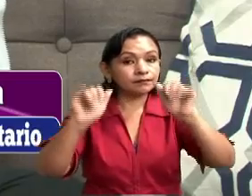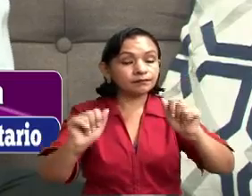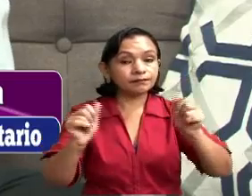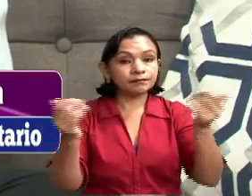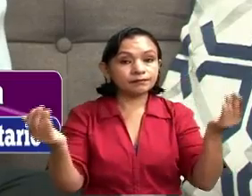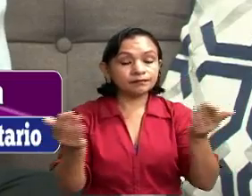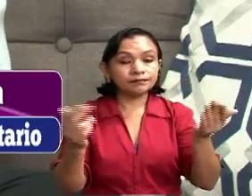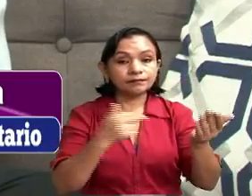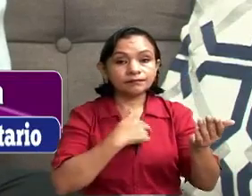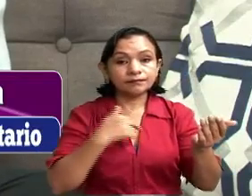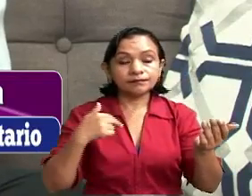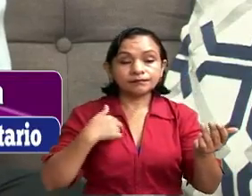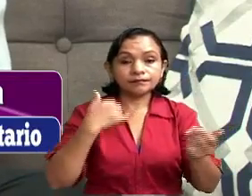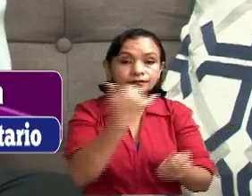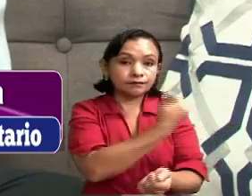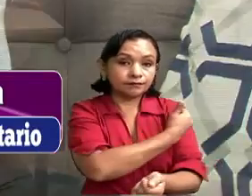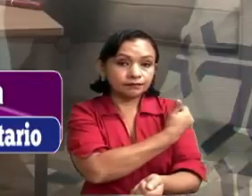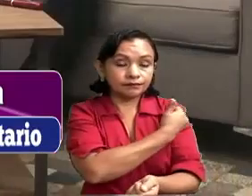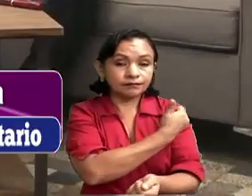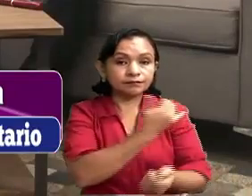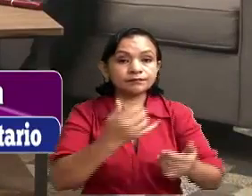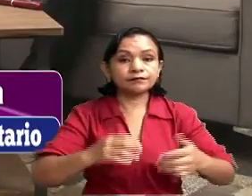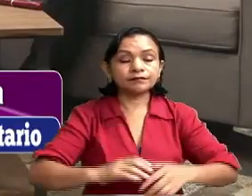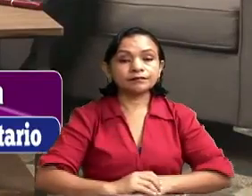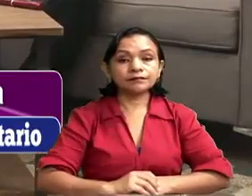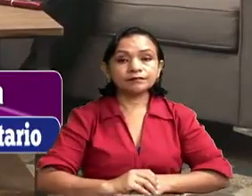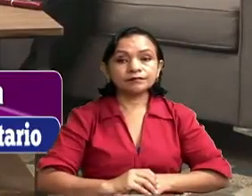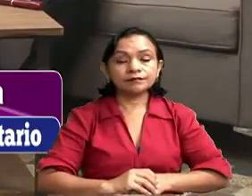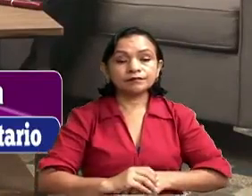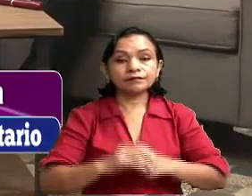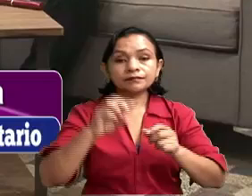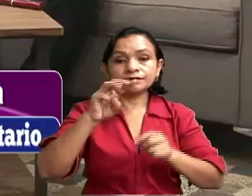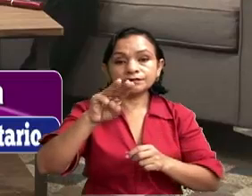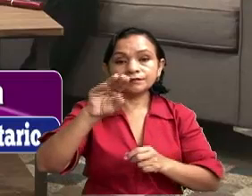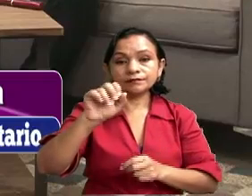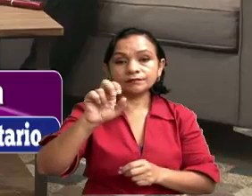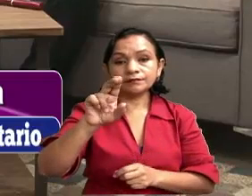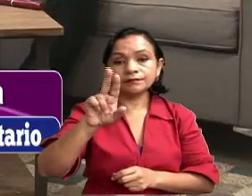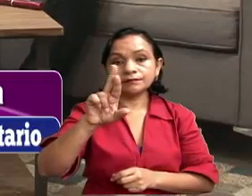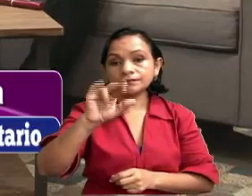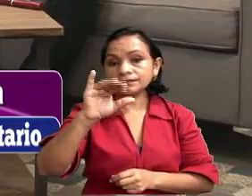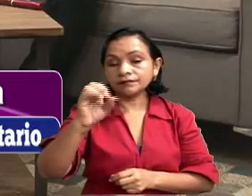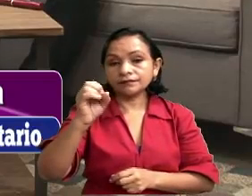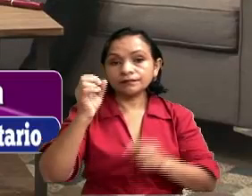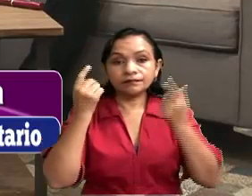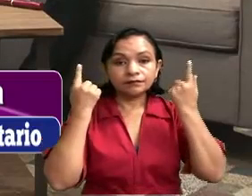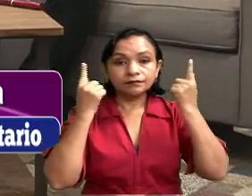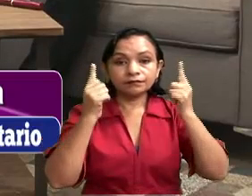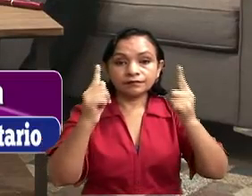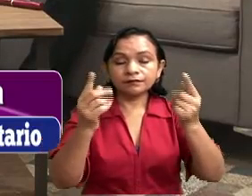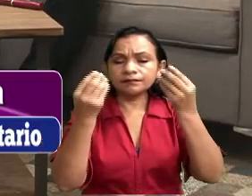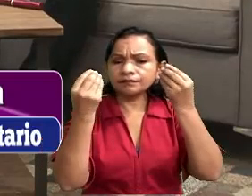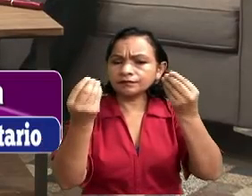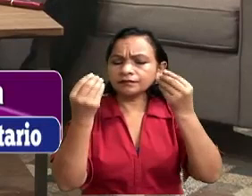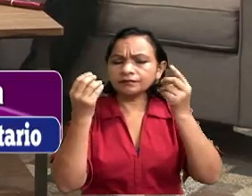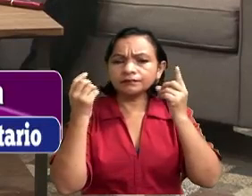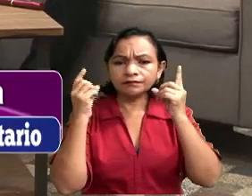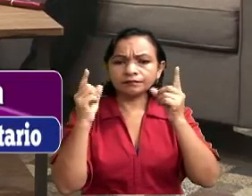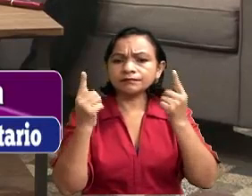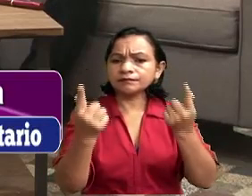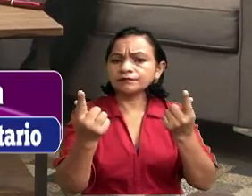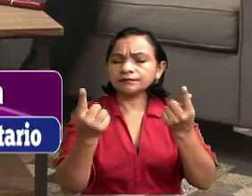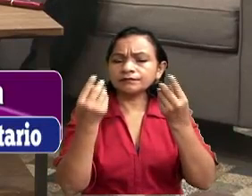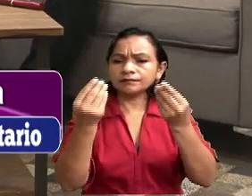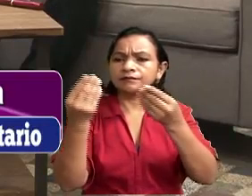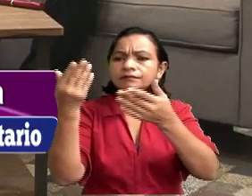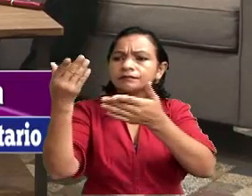de ejecución, el hospital Mauricio Abdalá en Chinandega. Es decir, hay una inversión que se está haciendo en